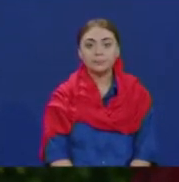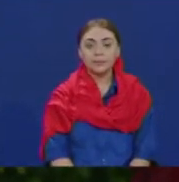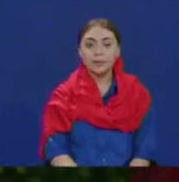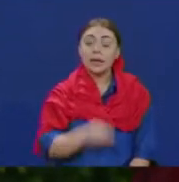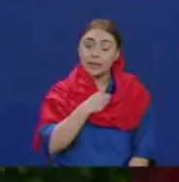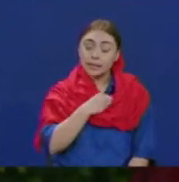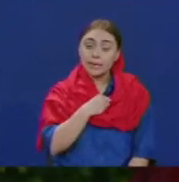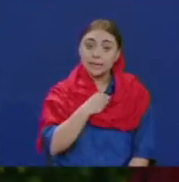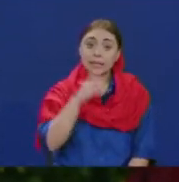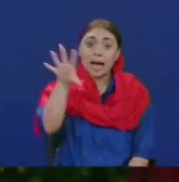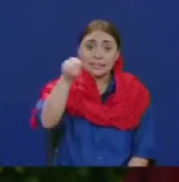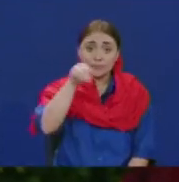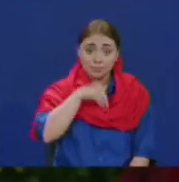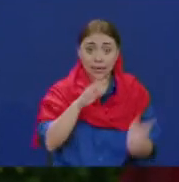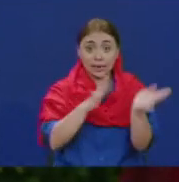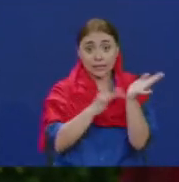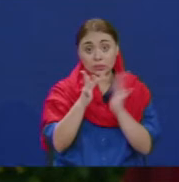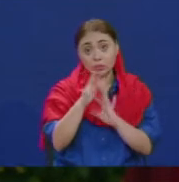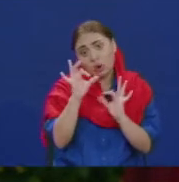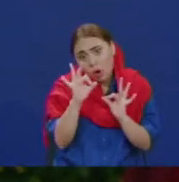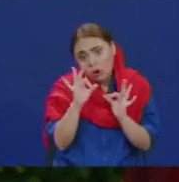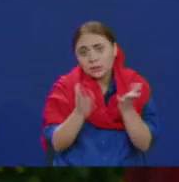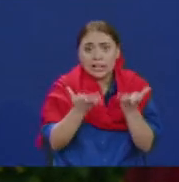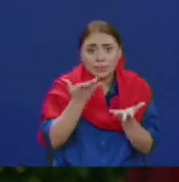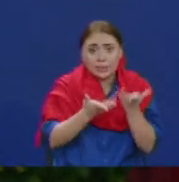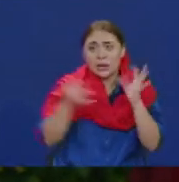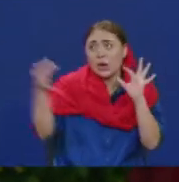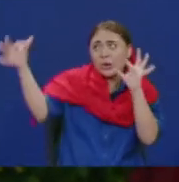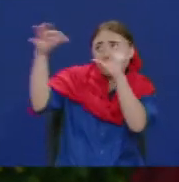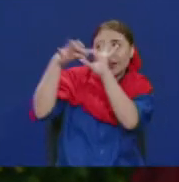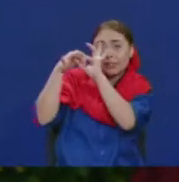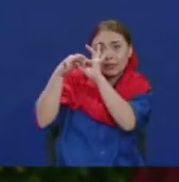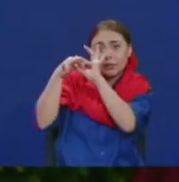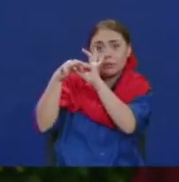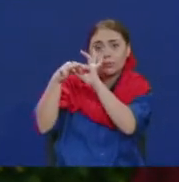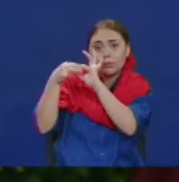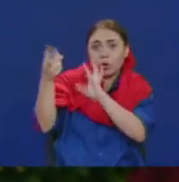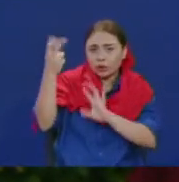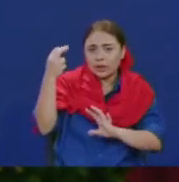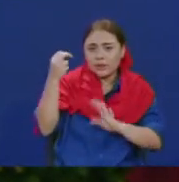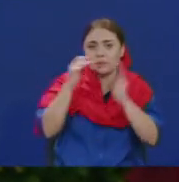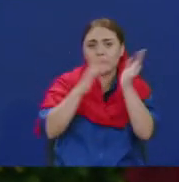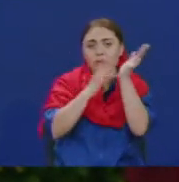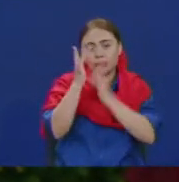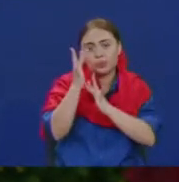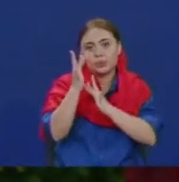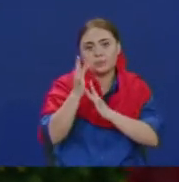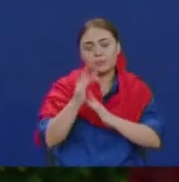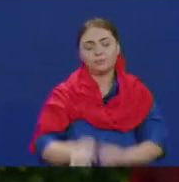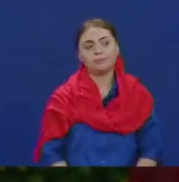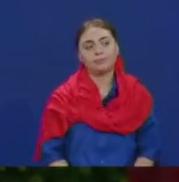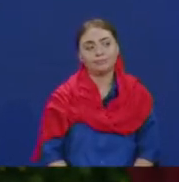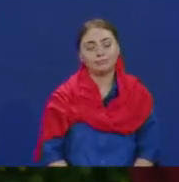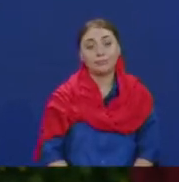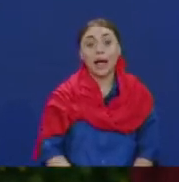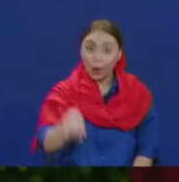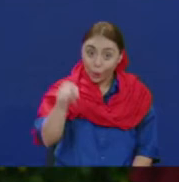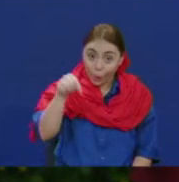Alguien que quiera reconciliarse. Bendito Dios. Aquí viene un varón. Gloria a Dios. Bendito Dios.